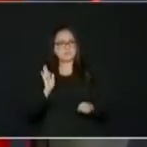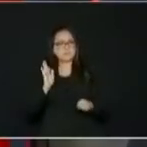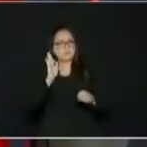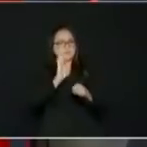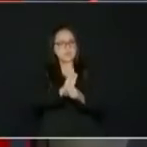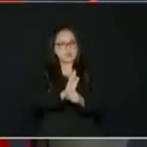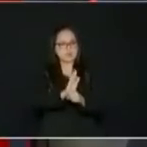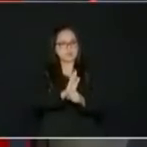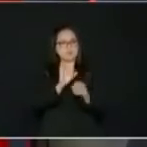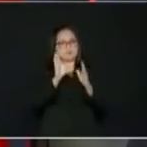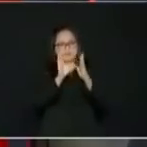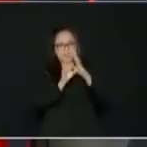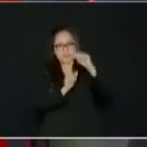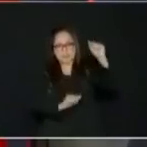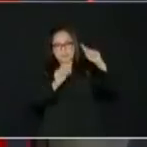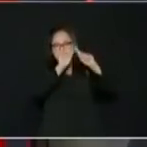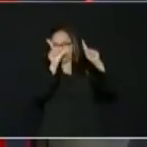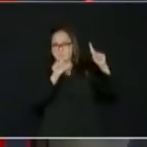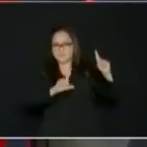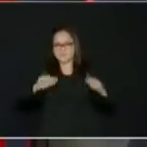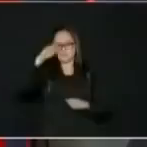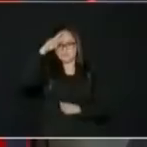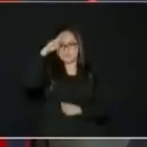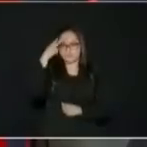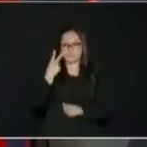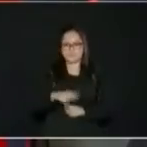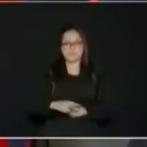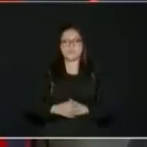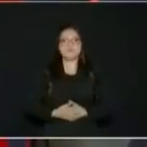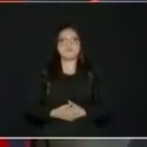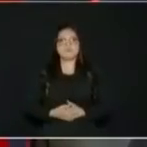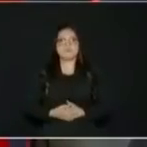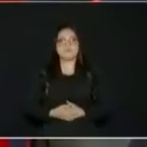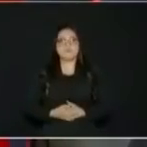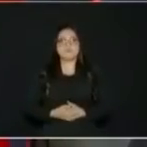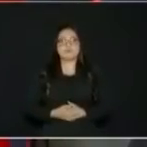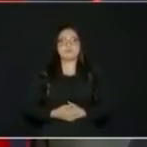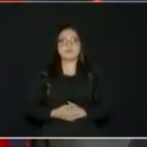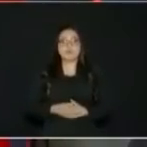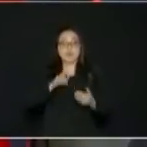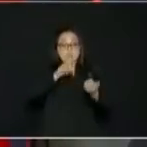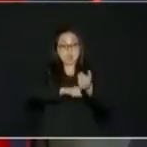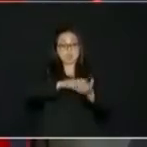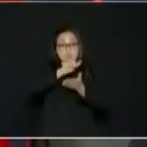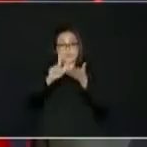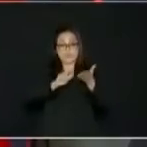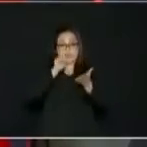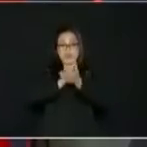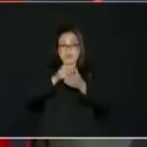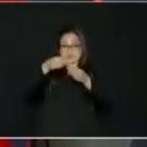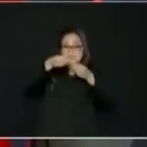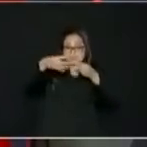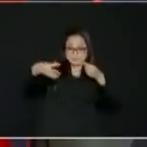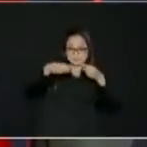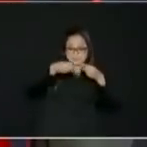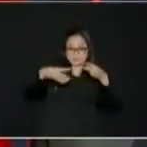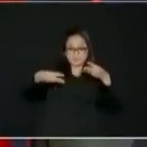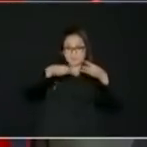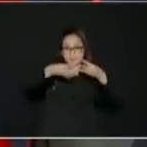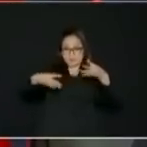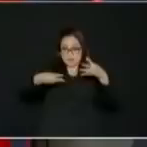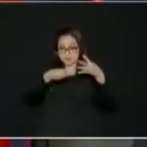Política de los Estados Unidos Mexicanos y las leyes que de